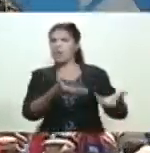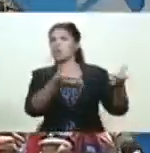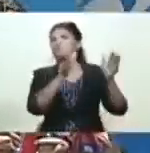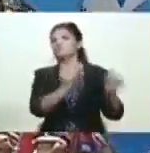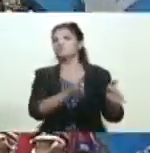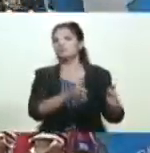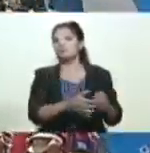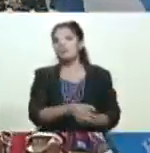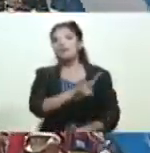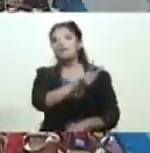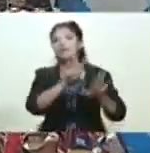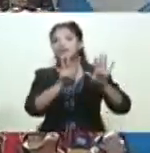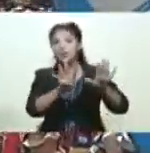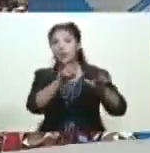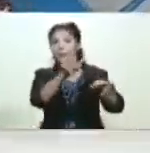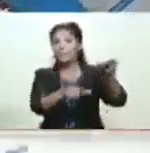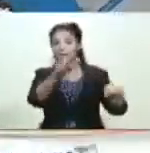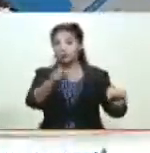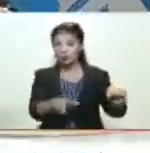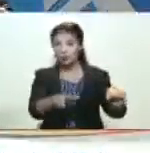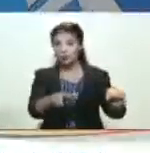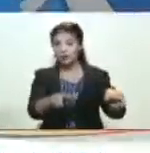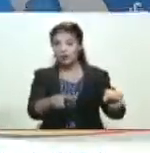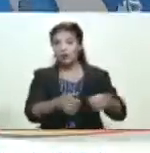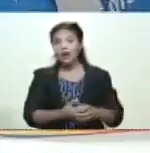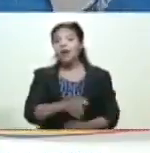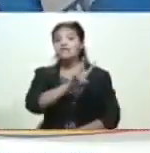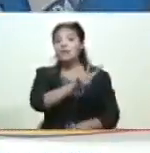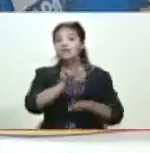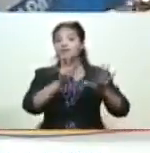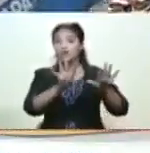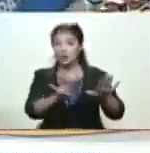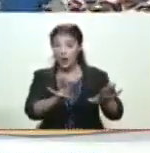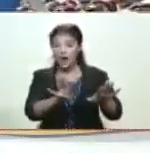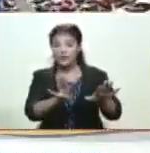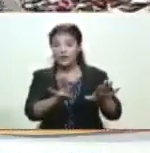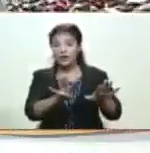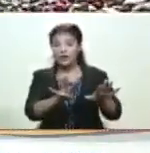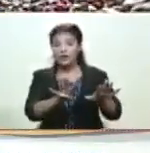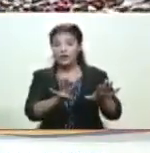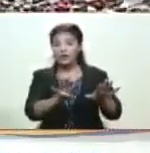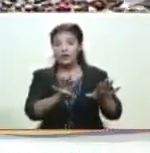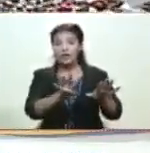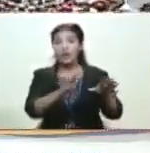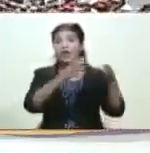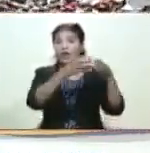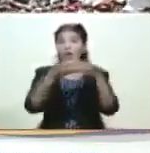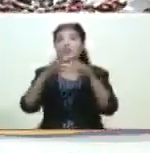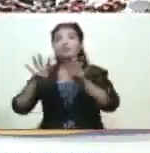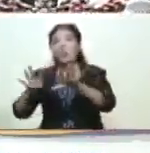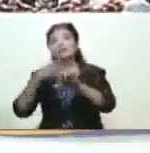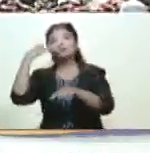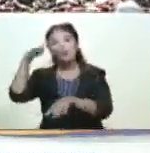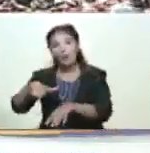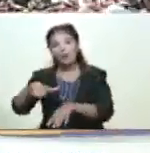29 de ellos, de los 29, 9 de ellos